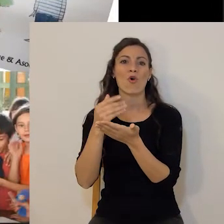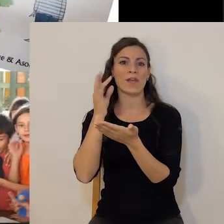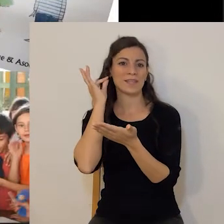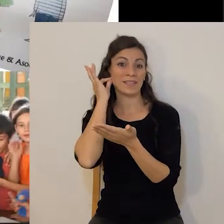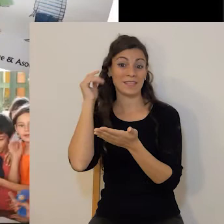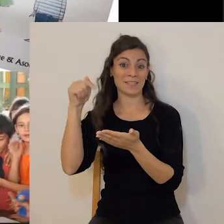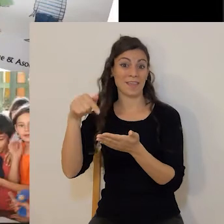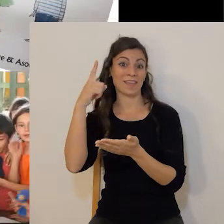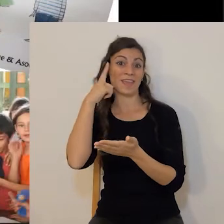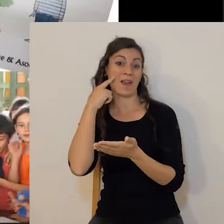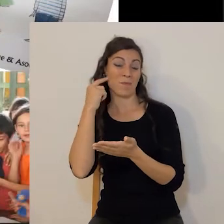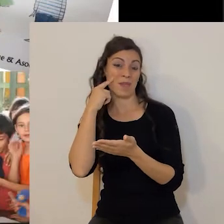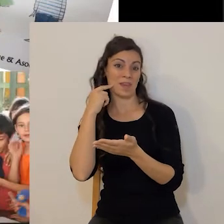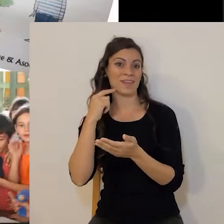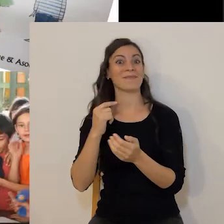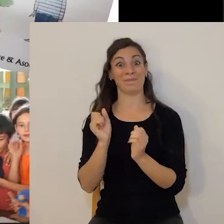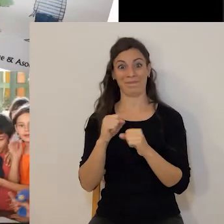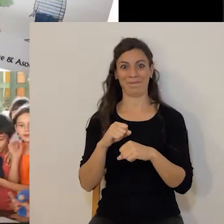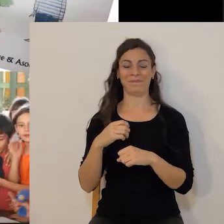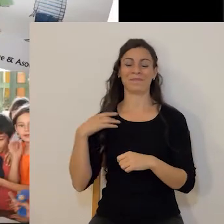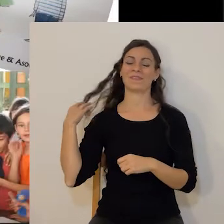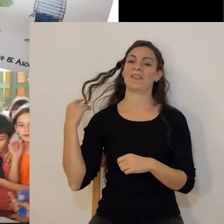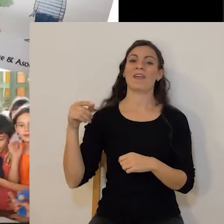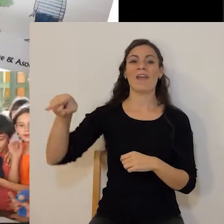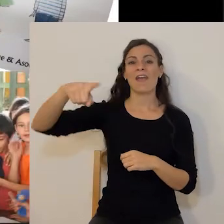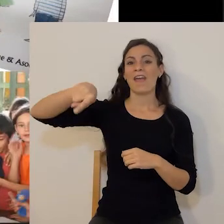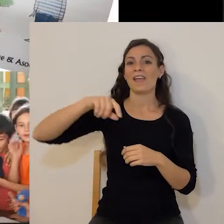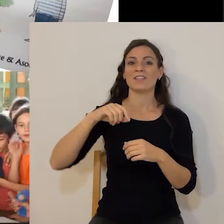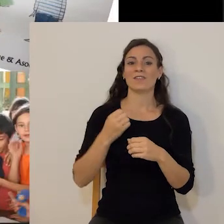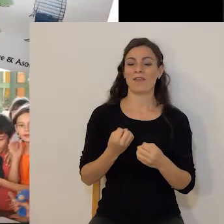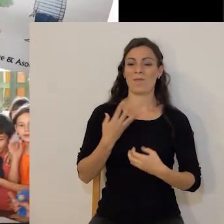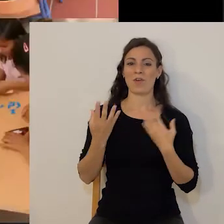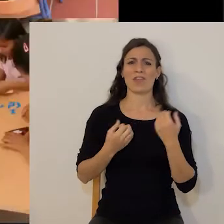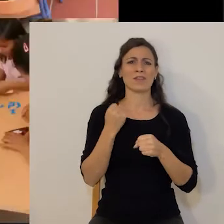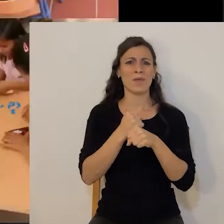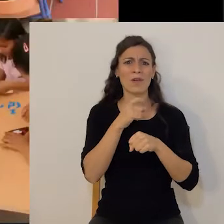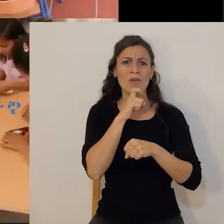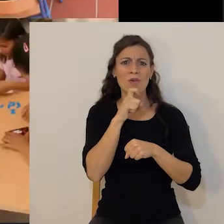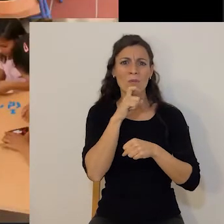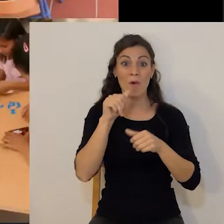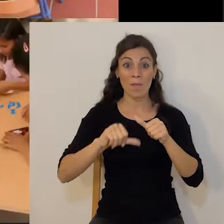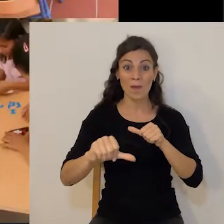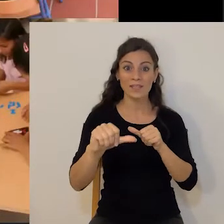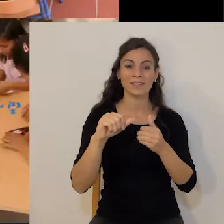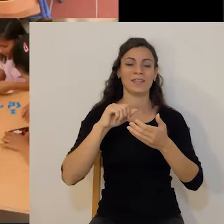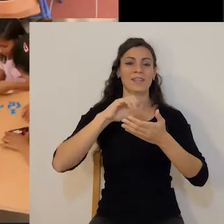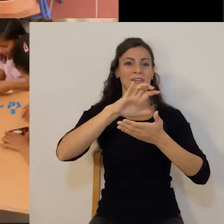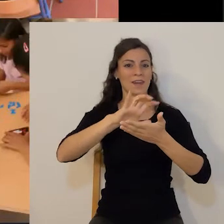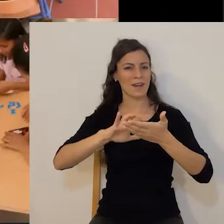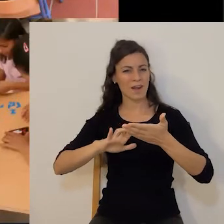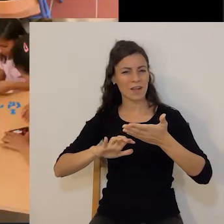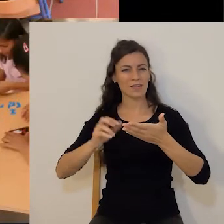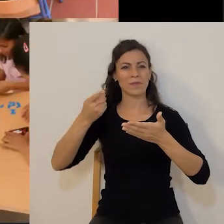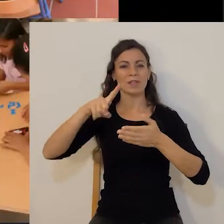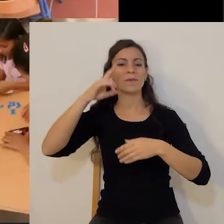importante de aquí en Almería, ¿no? Cómo trabajaron emociones a través de una narrativa y una